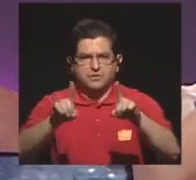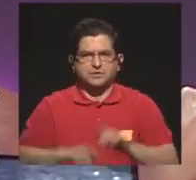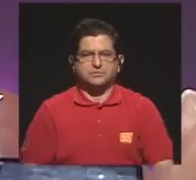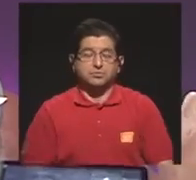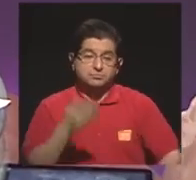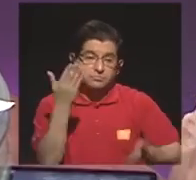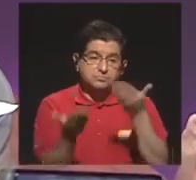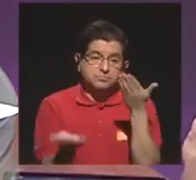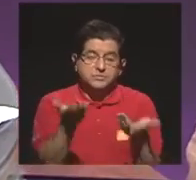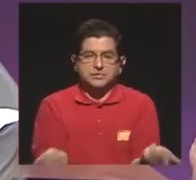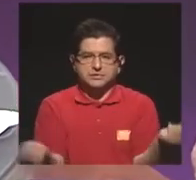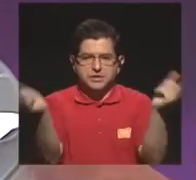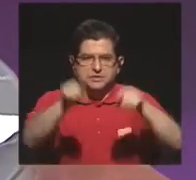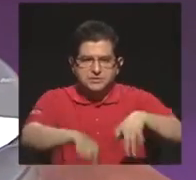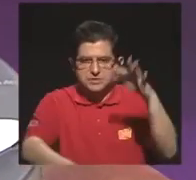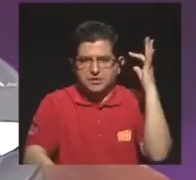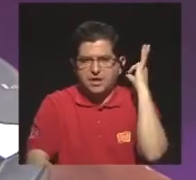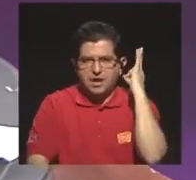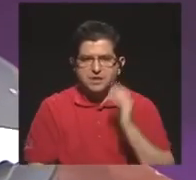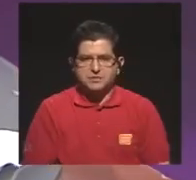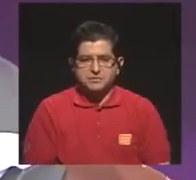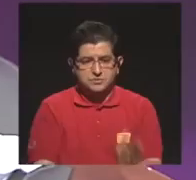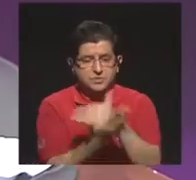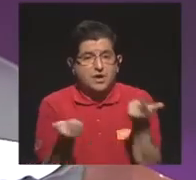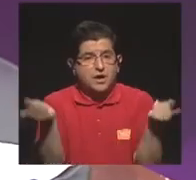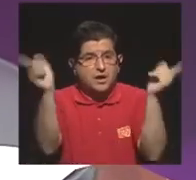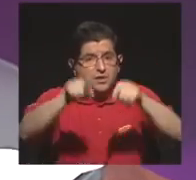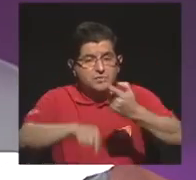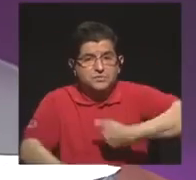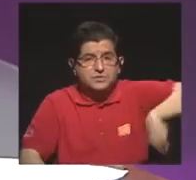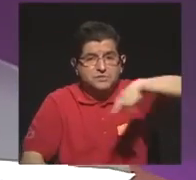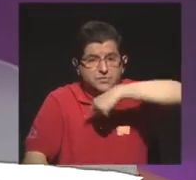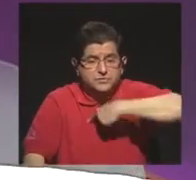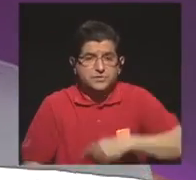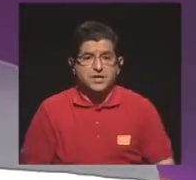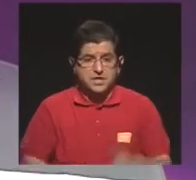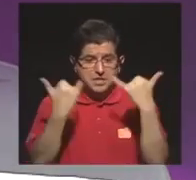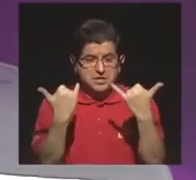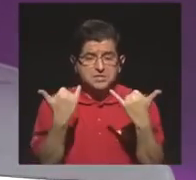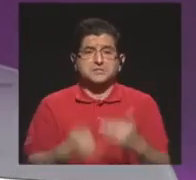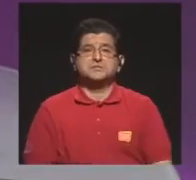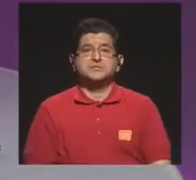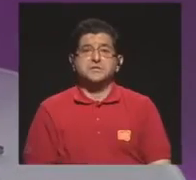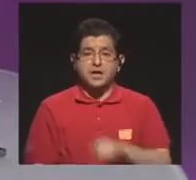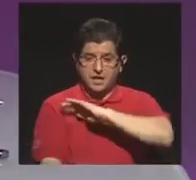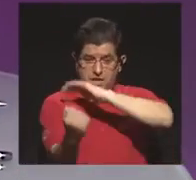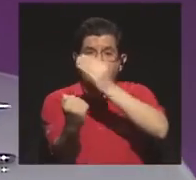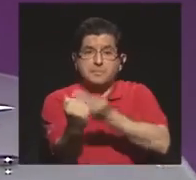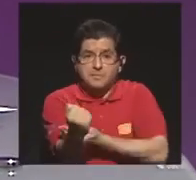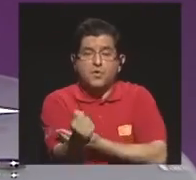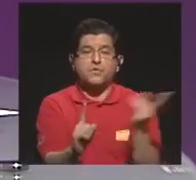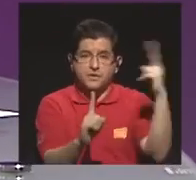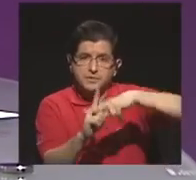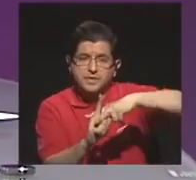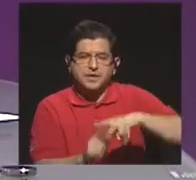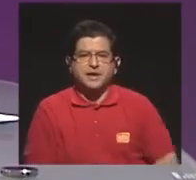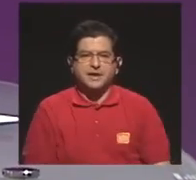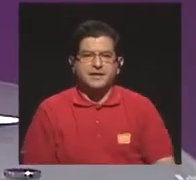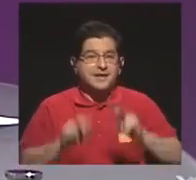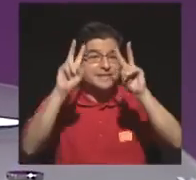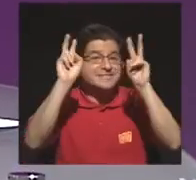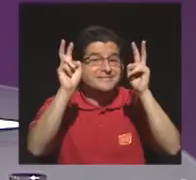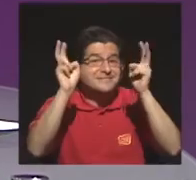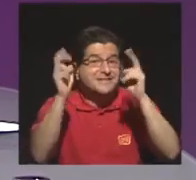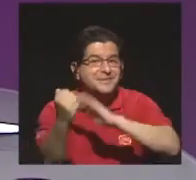¿verdad?, etcétera. En el caso de las mujeres, algo está pasando cuando llegamos al poder. Es que aquí hay que recordar también que es el tema del